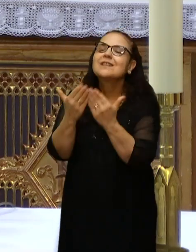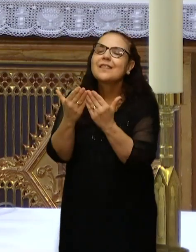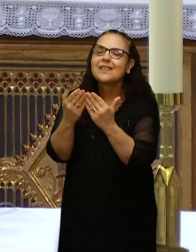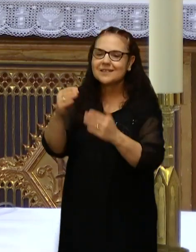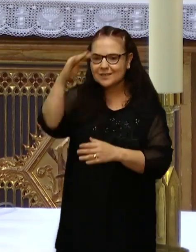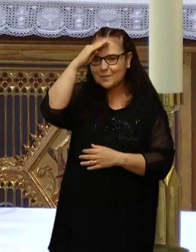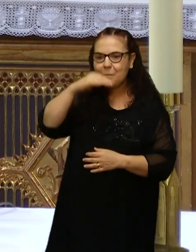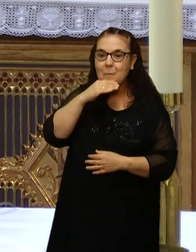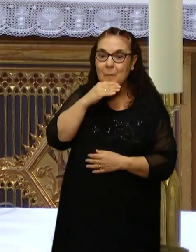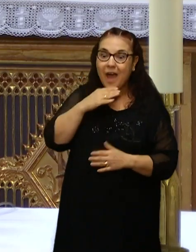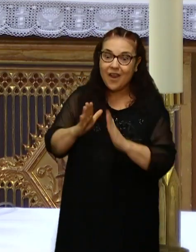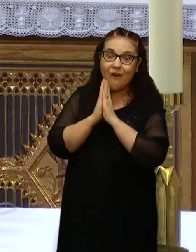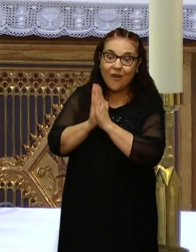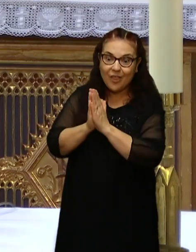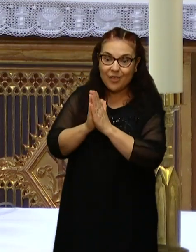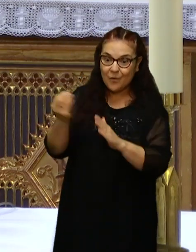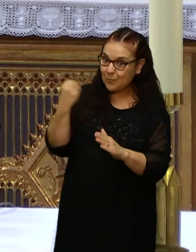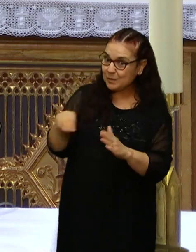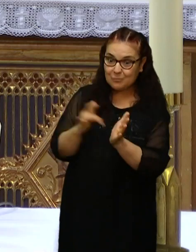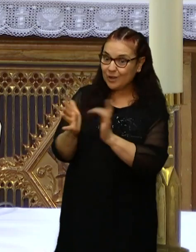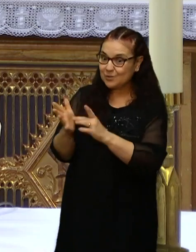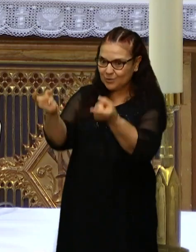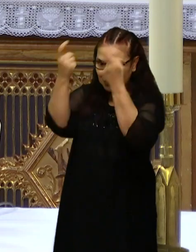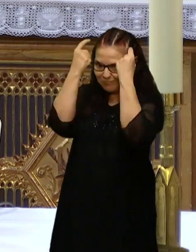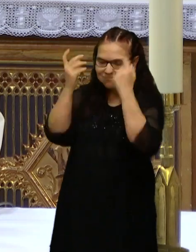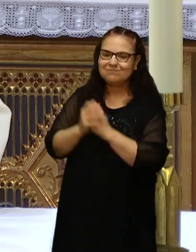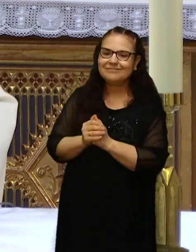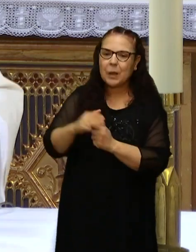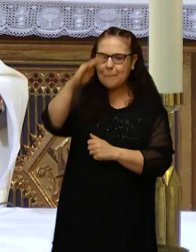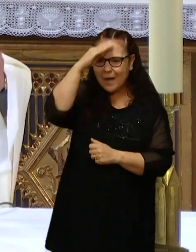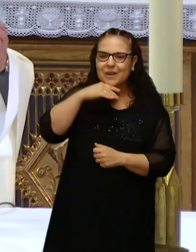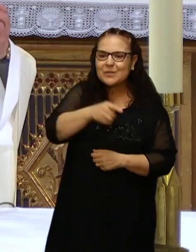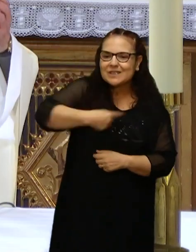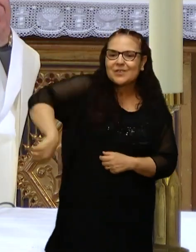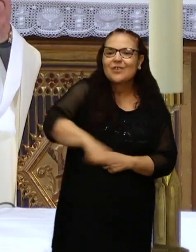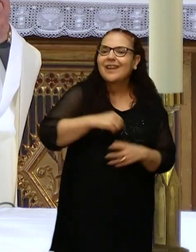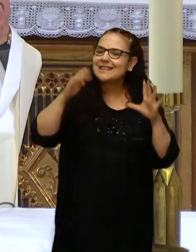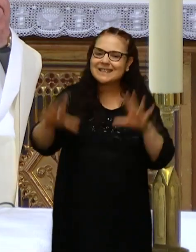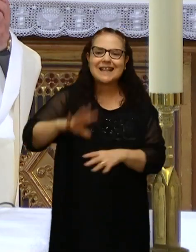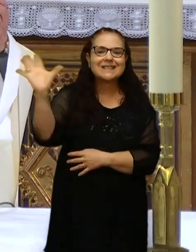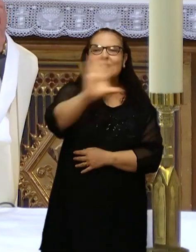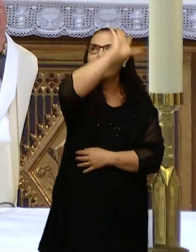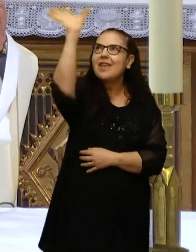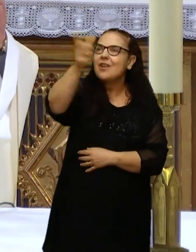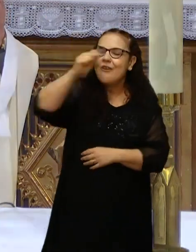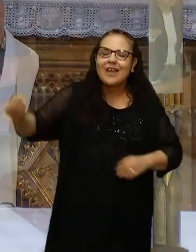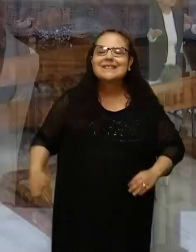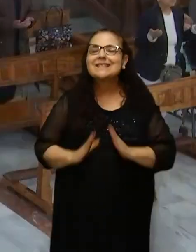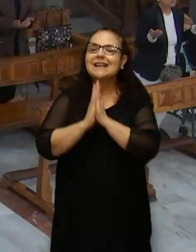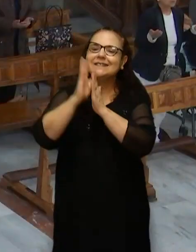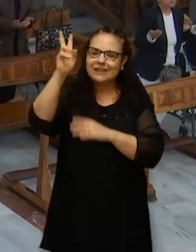Padre con la oración que el propio Jesús nos enseñó. Padre nuestro, que estás en el